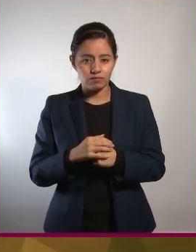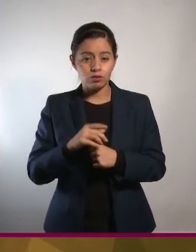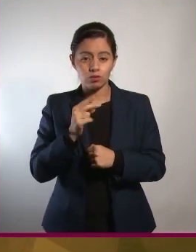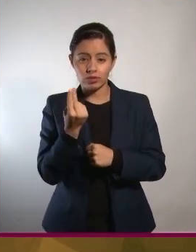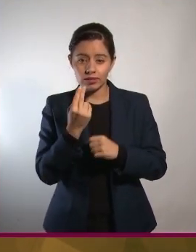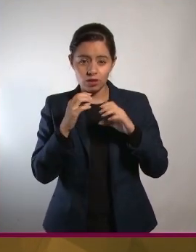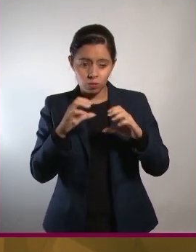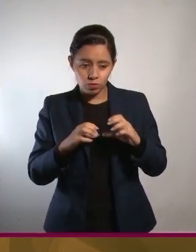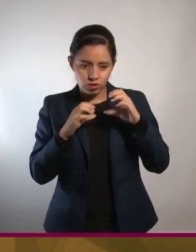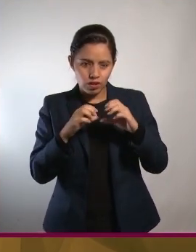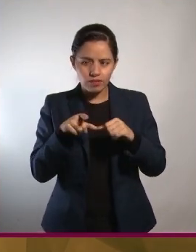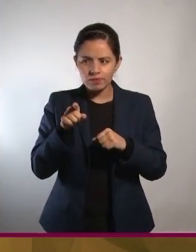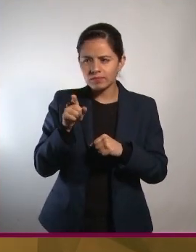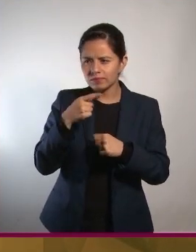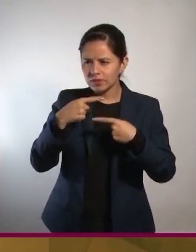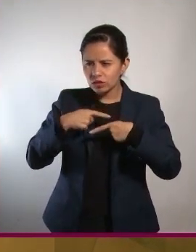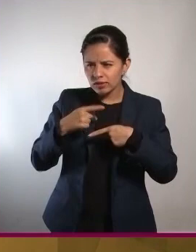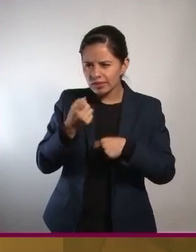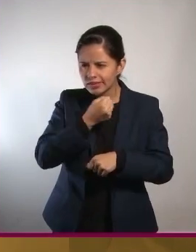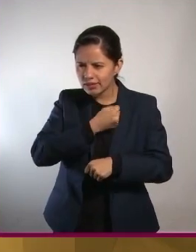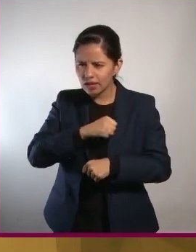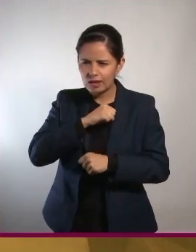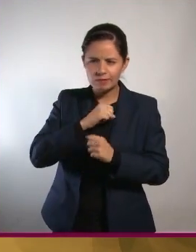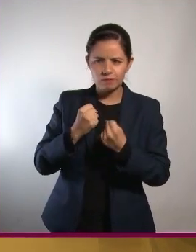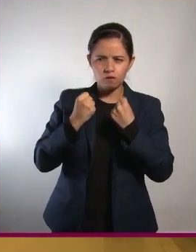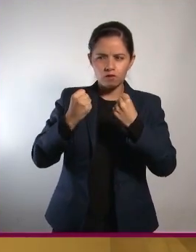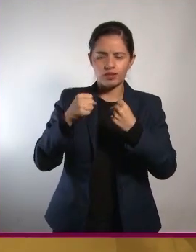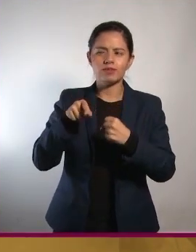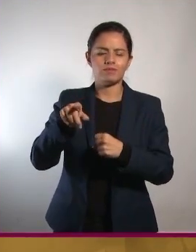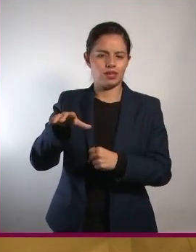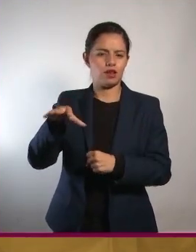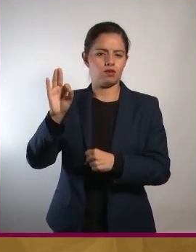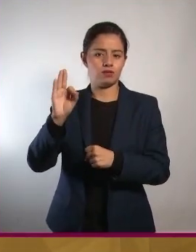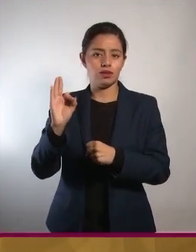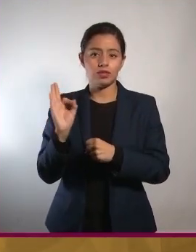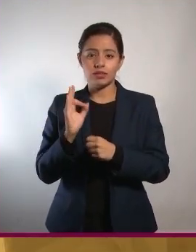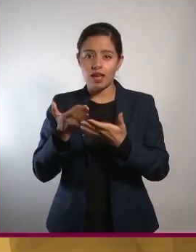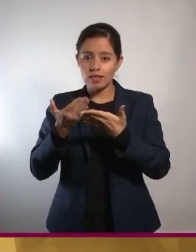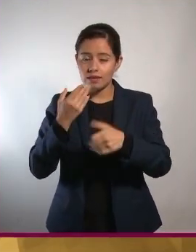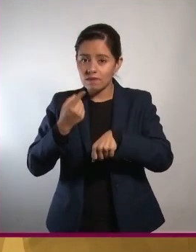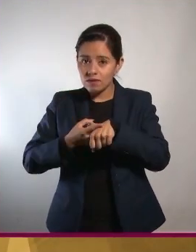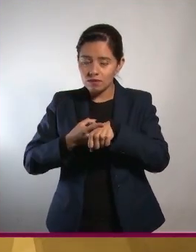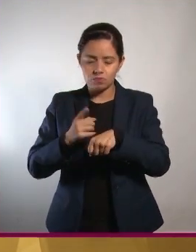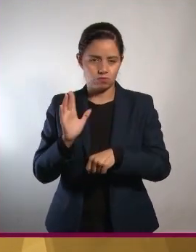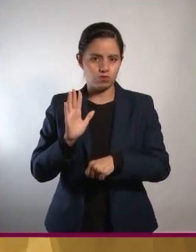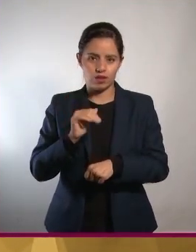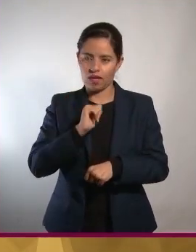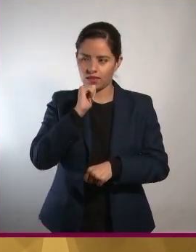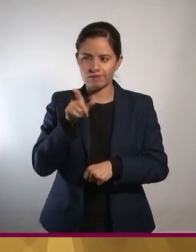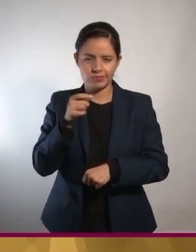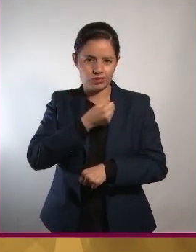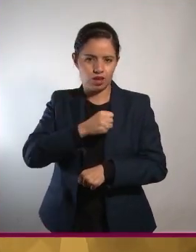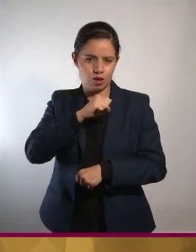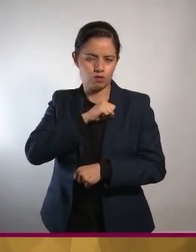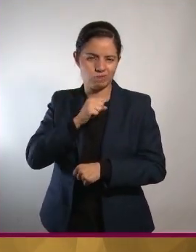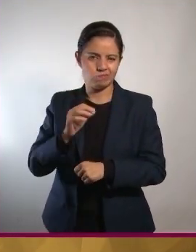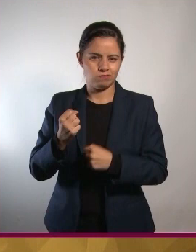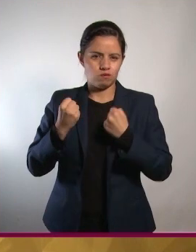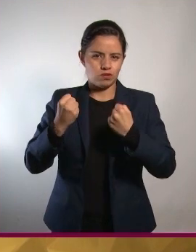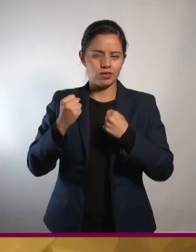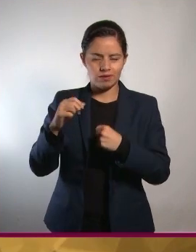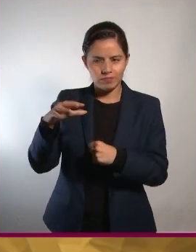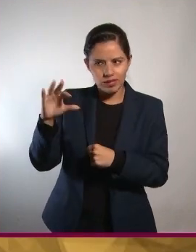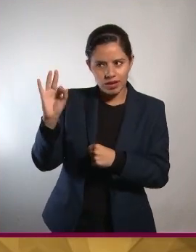asigne una persona que tenga buena salud y no tenga afecciones crónicas subyacentes. Los cuidadores que atienden a los pacientes